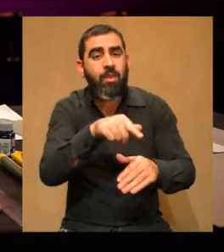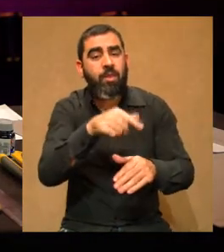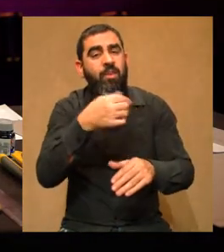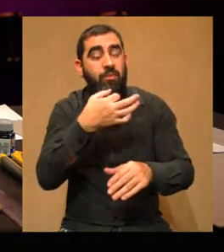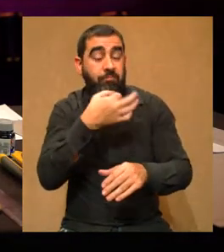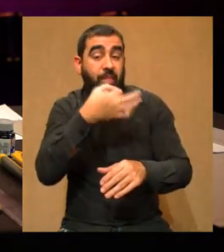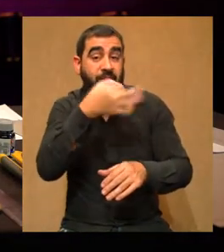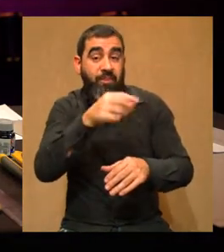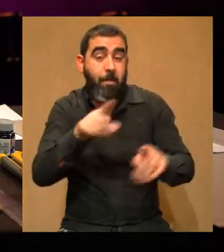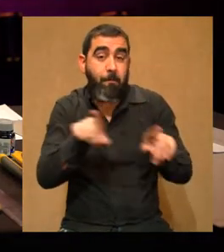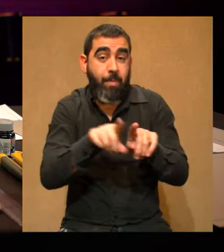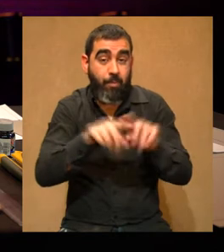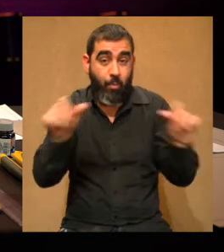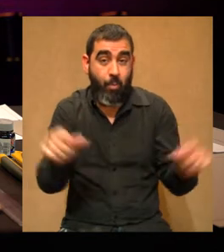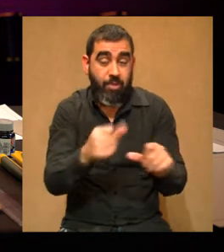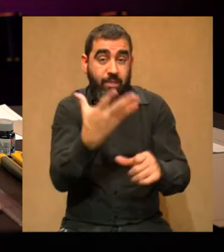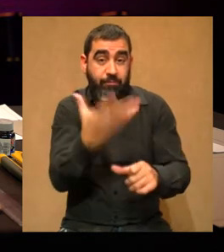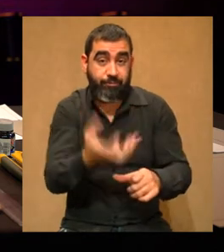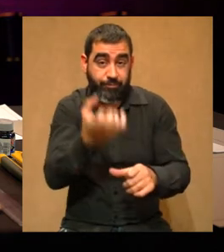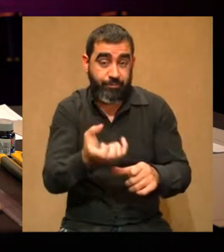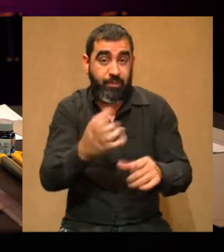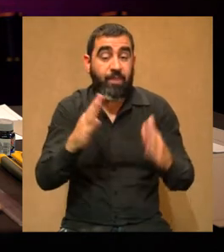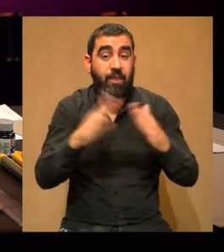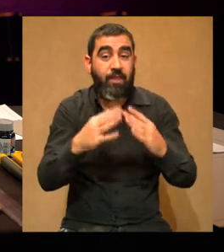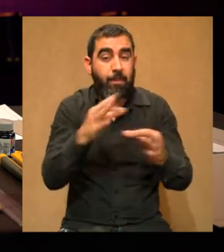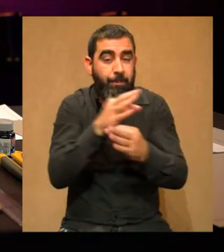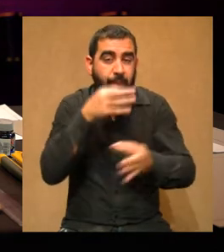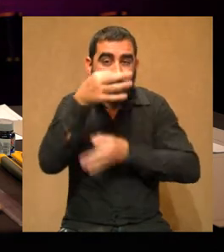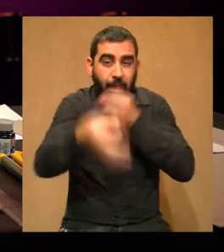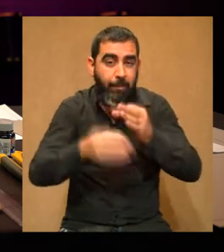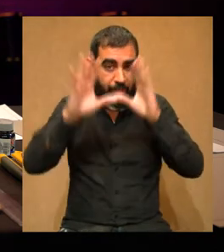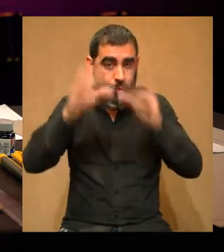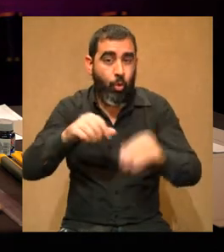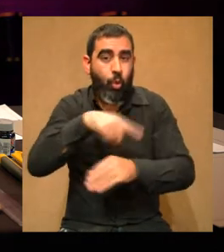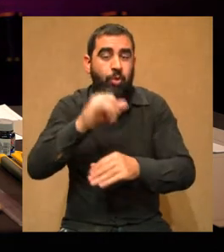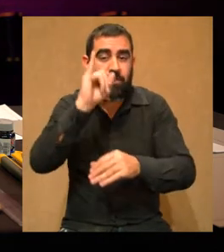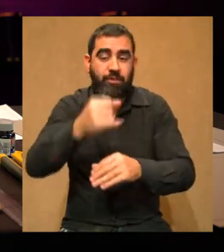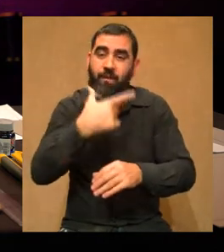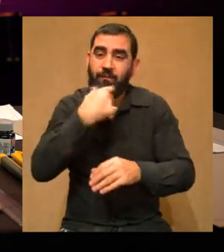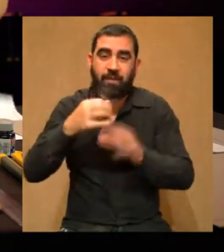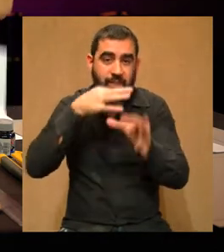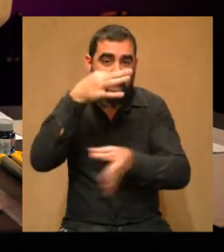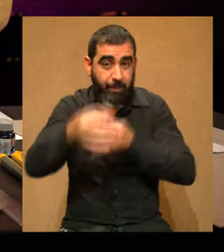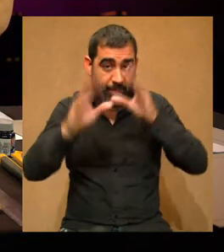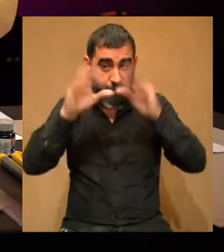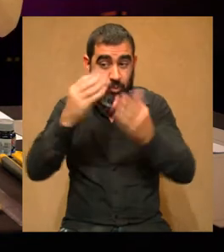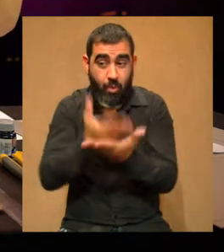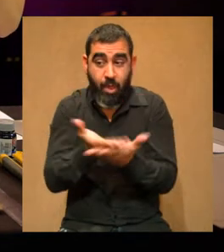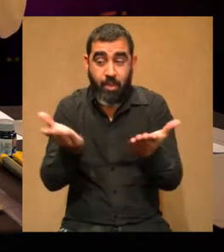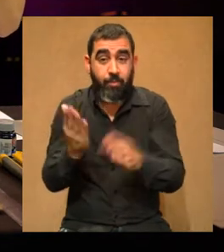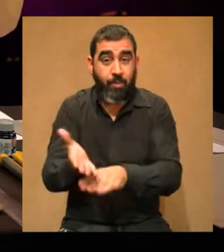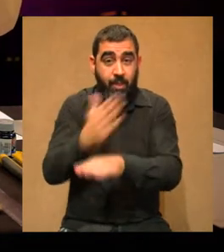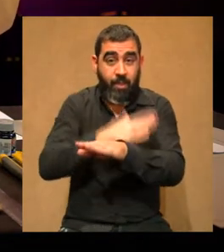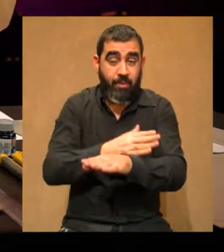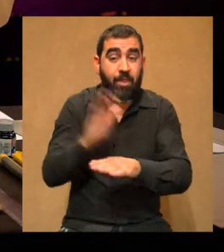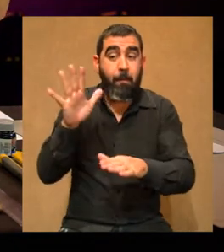que ustedes mismos en casa se pueden descargar está todo bien especifica por donde hay que pegar donde hay que cortar exacto como les mostraba acá